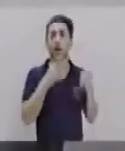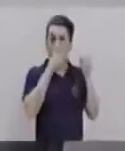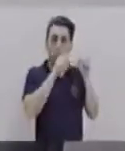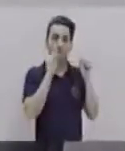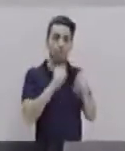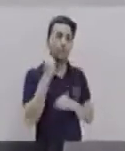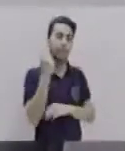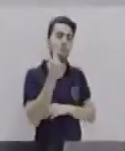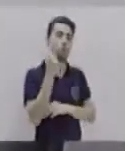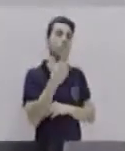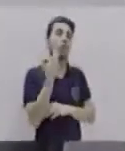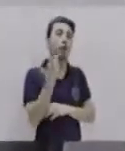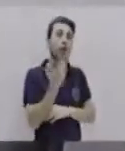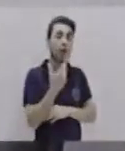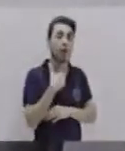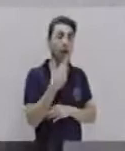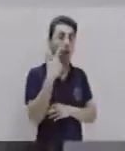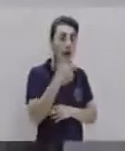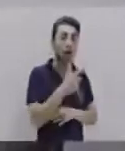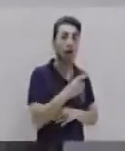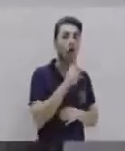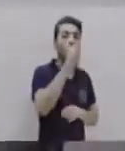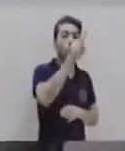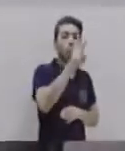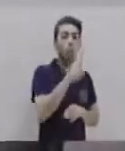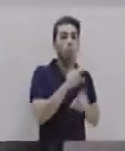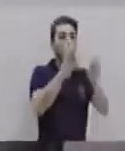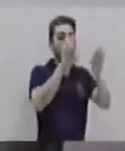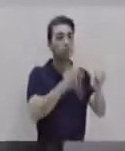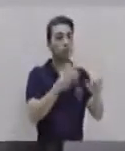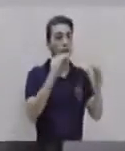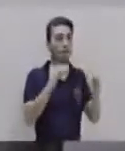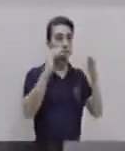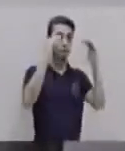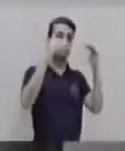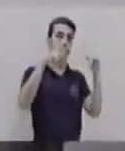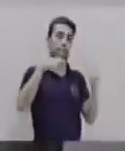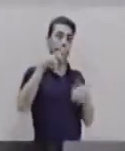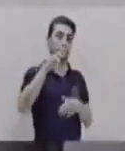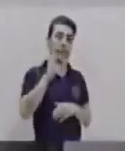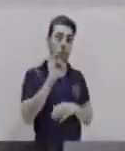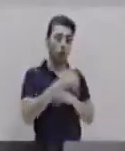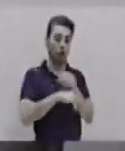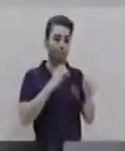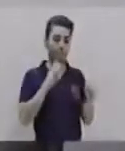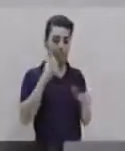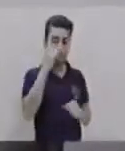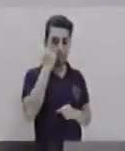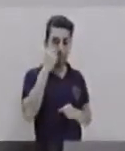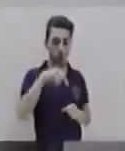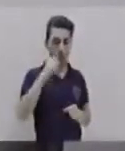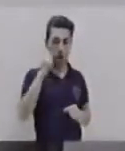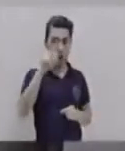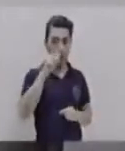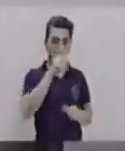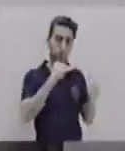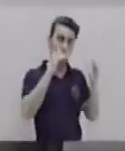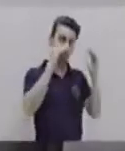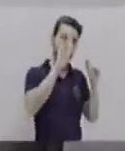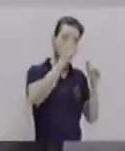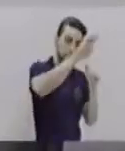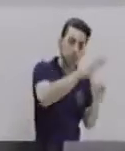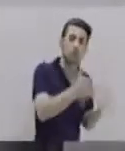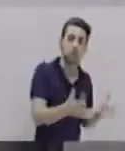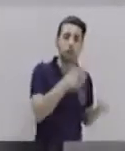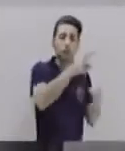es muy importante acá acudir a un profesional, porque realmente podemos tener